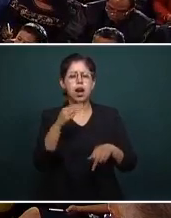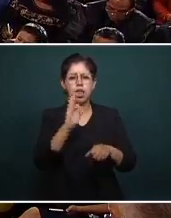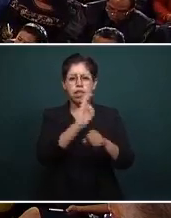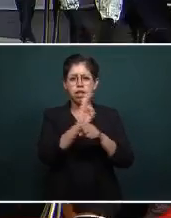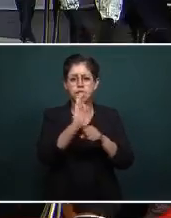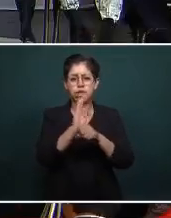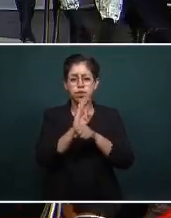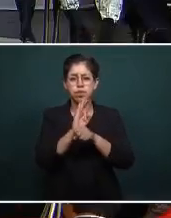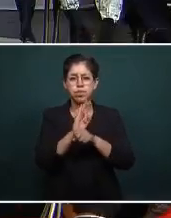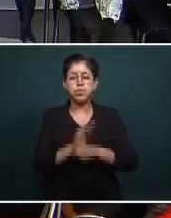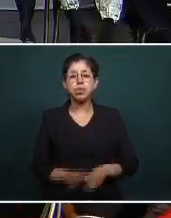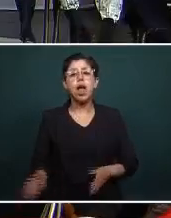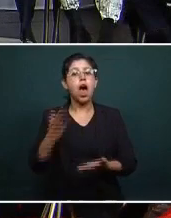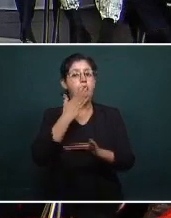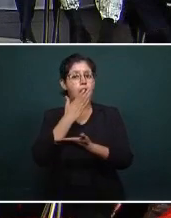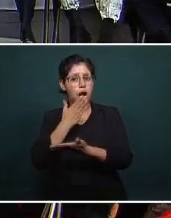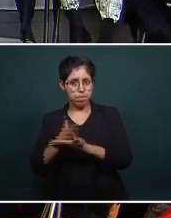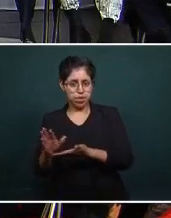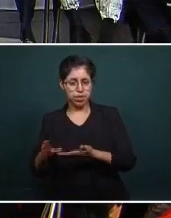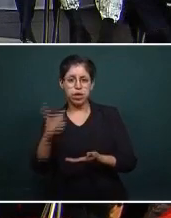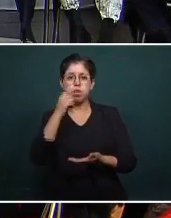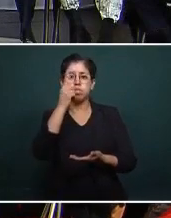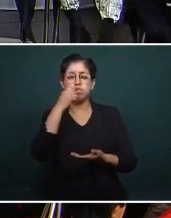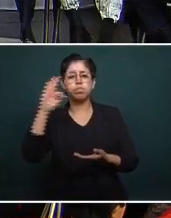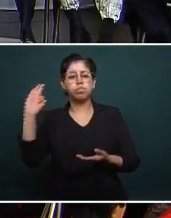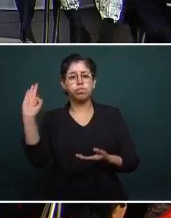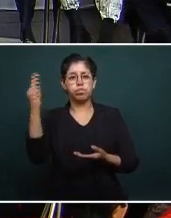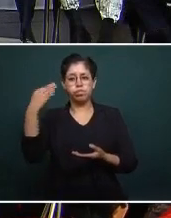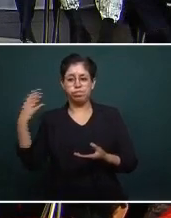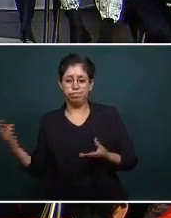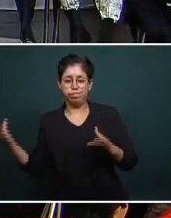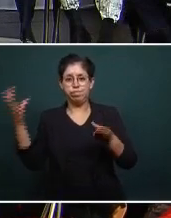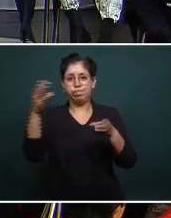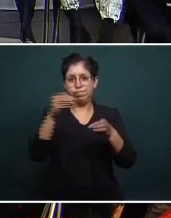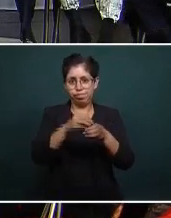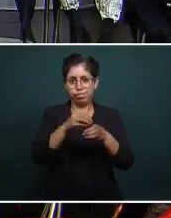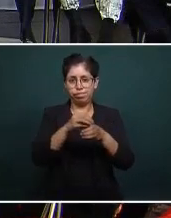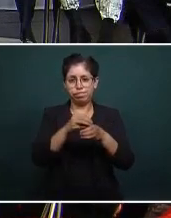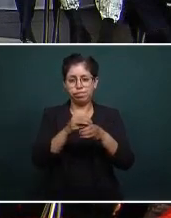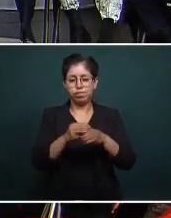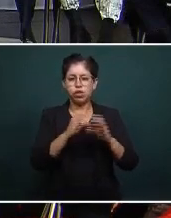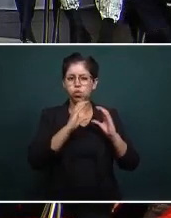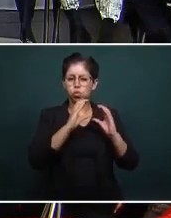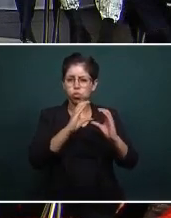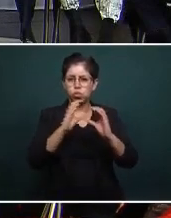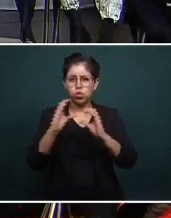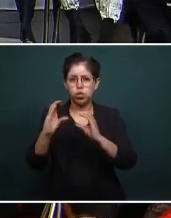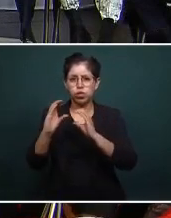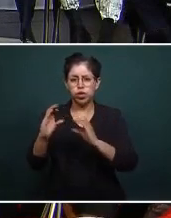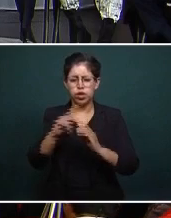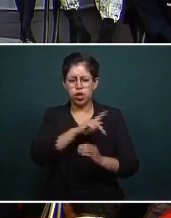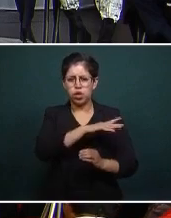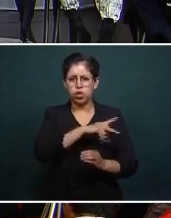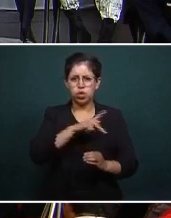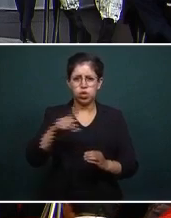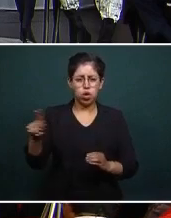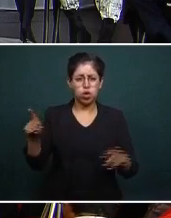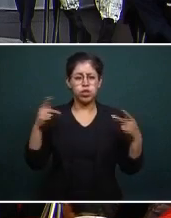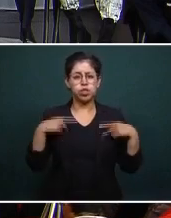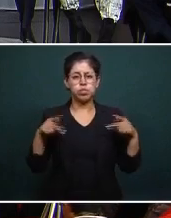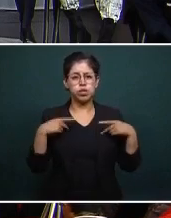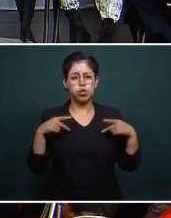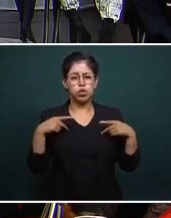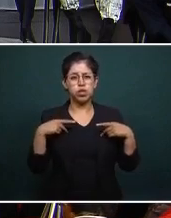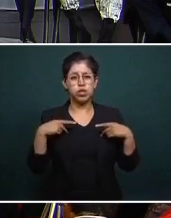de la Policía Federal, que está también realizando actividades de seguridad en beneficio de la ciudadanía, haciendo un